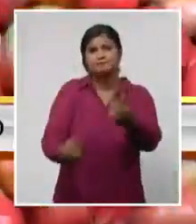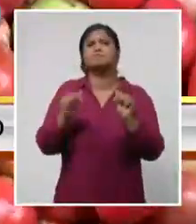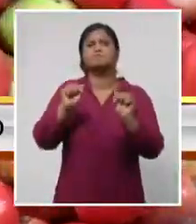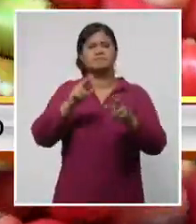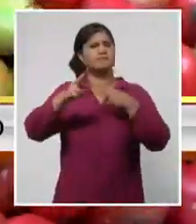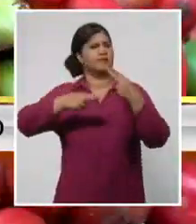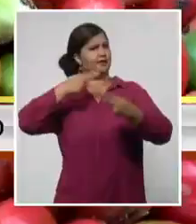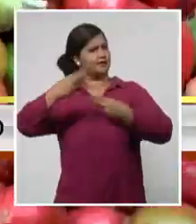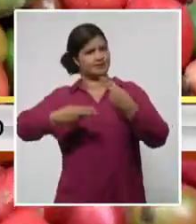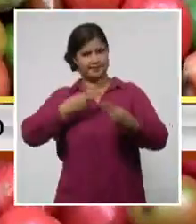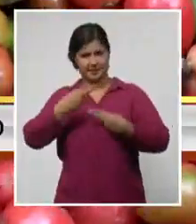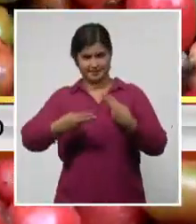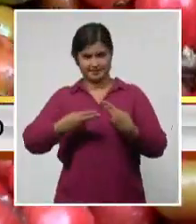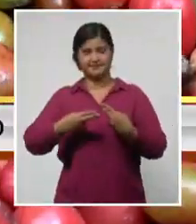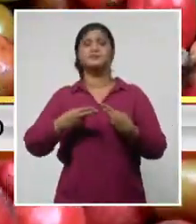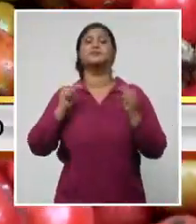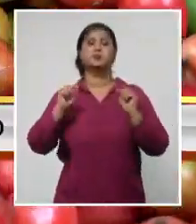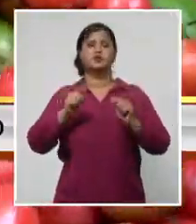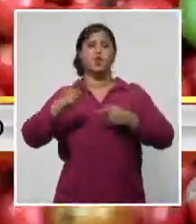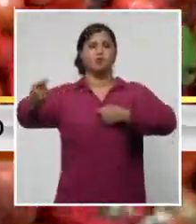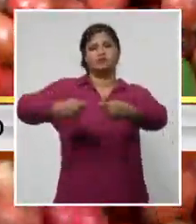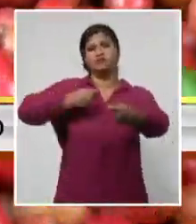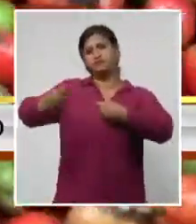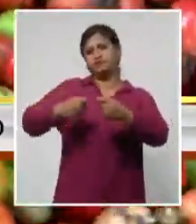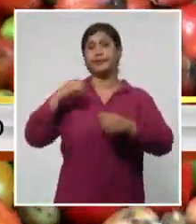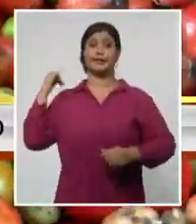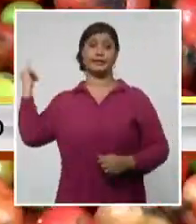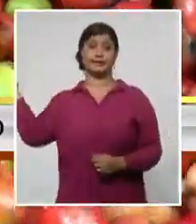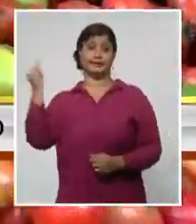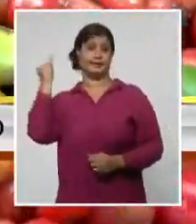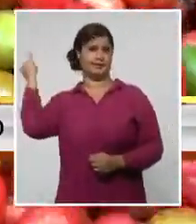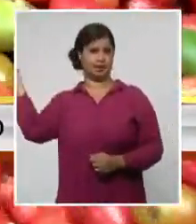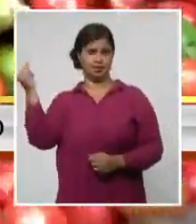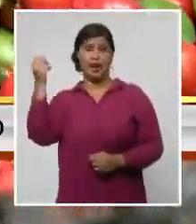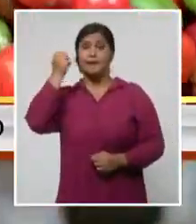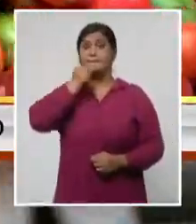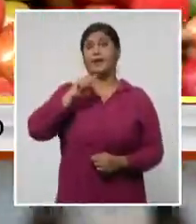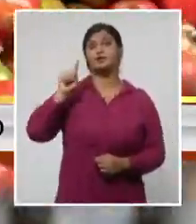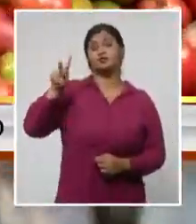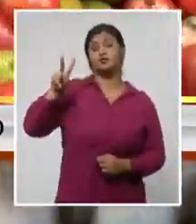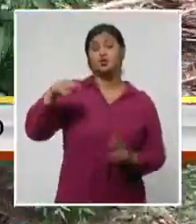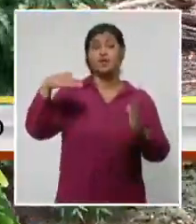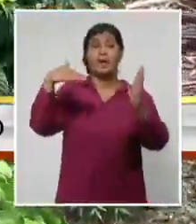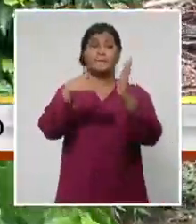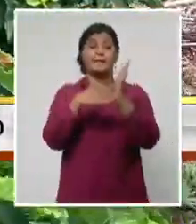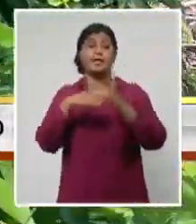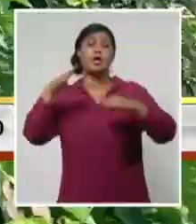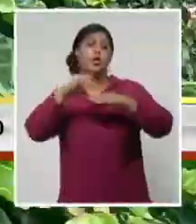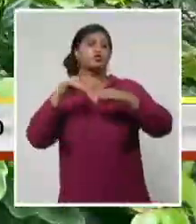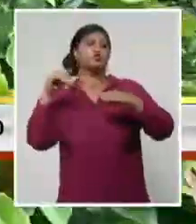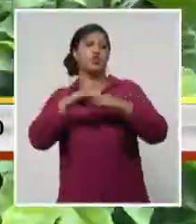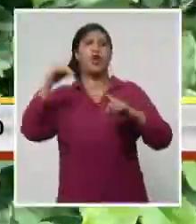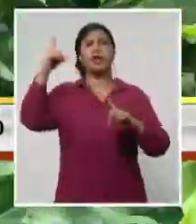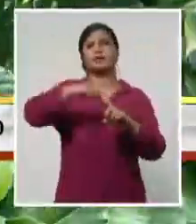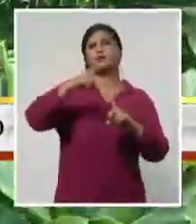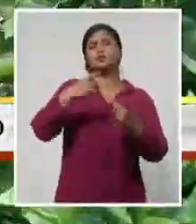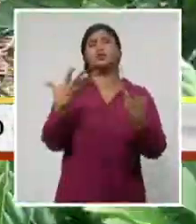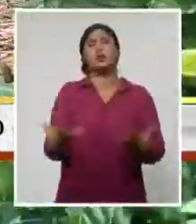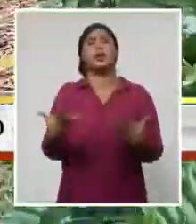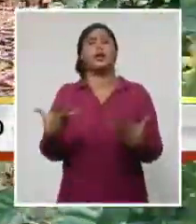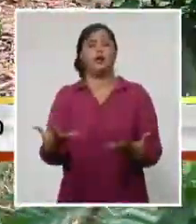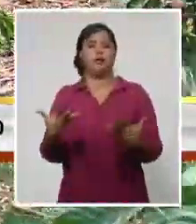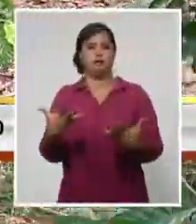montaigne cotizada en el mercado internacional a más de 12 mil dólares la tonelada el crecimiento productivo en esta campaña